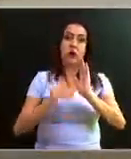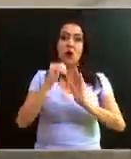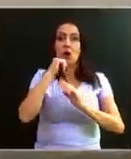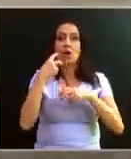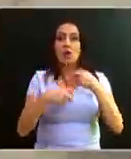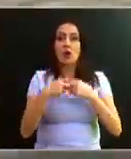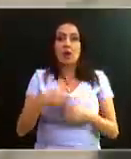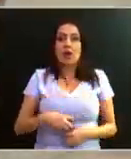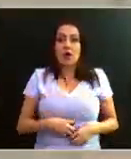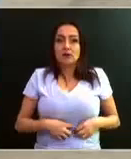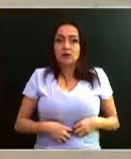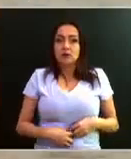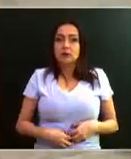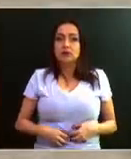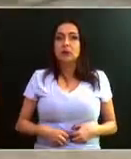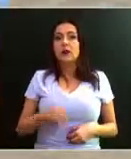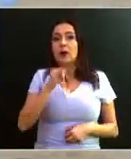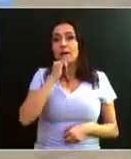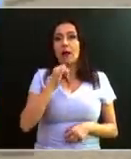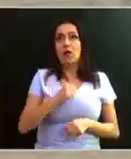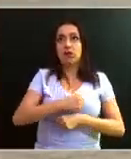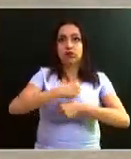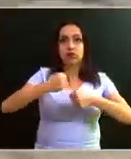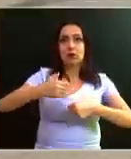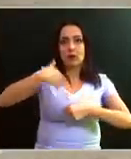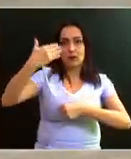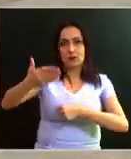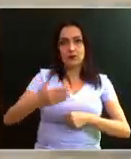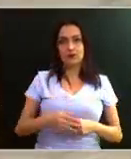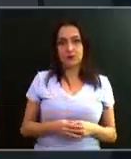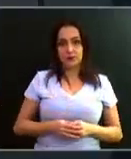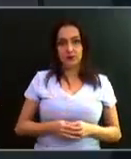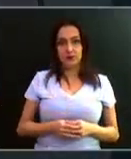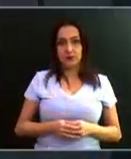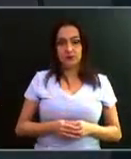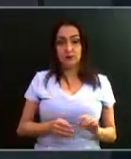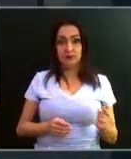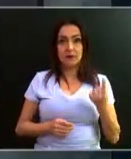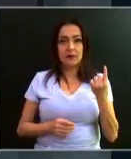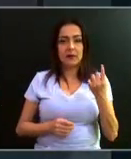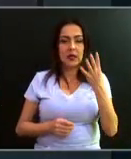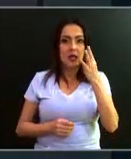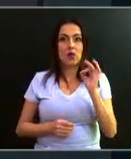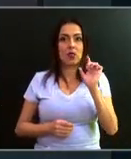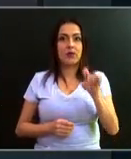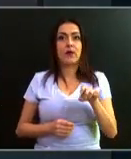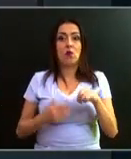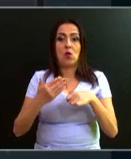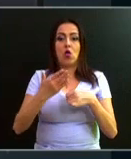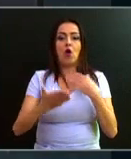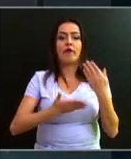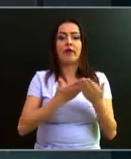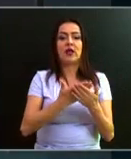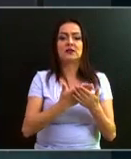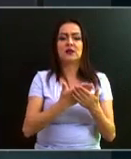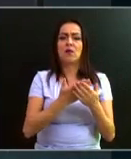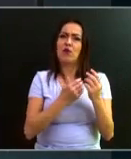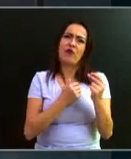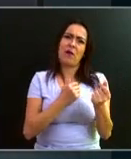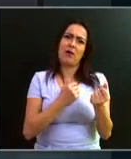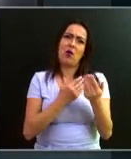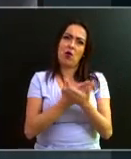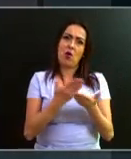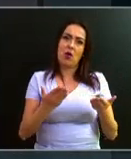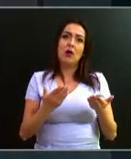problemas gastrointestinales y rebotes de peso. La primera sospecha que hay que tener es que cuando ofrecen cosas muy rápido